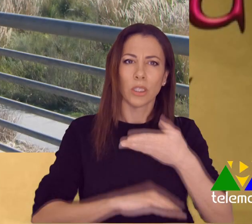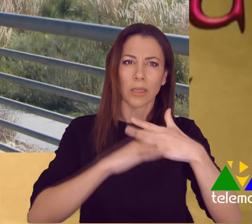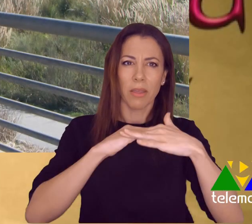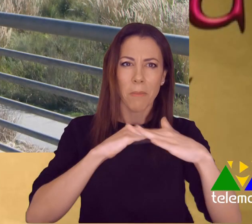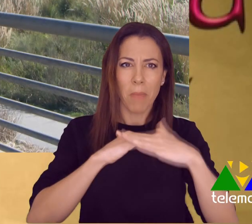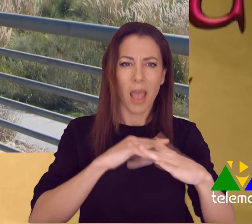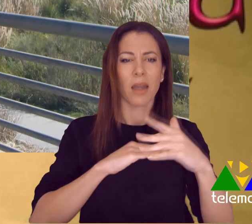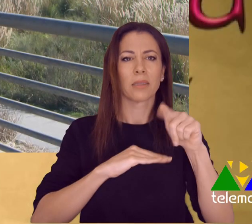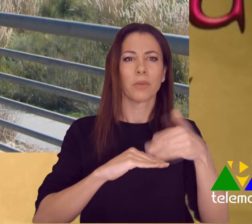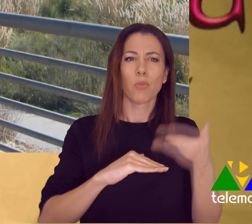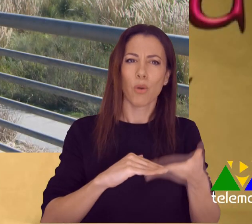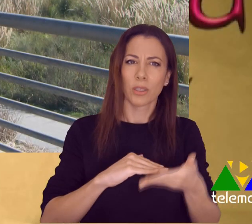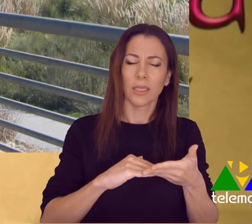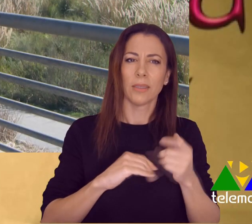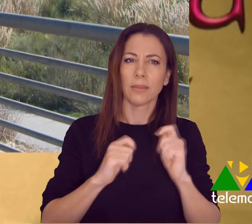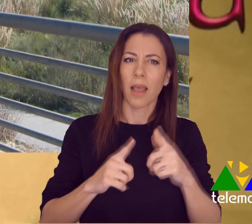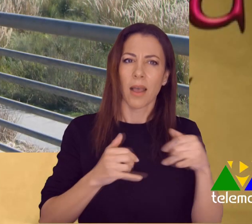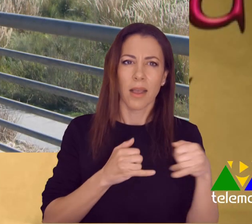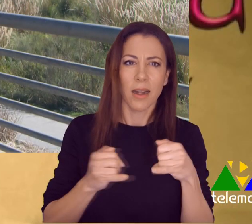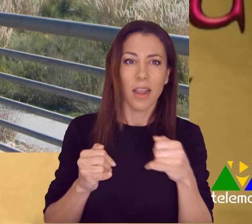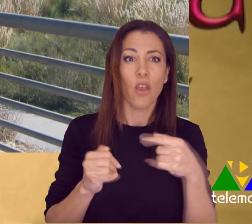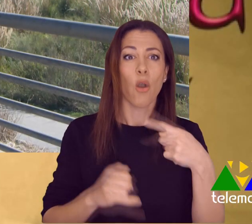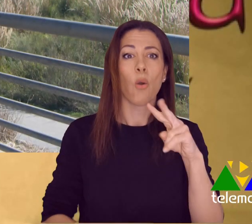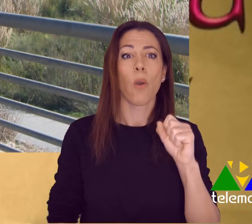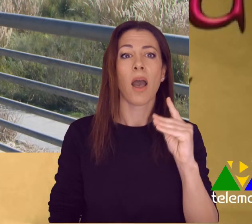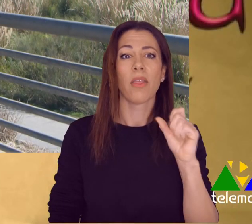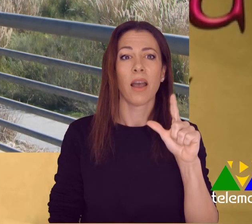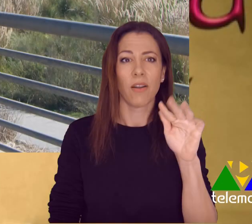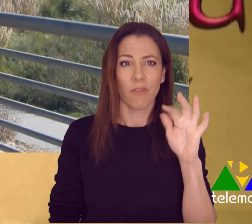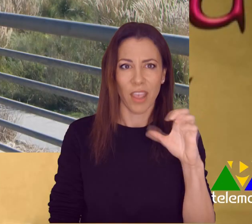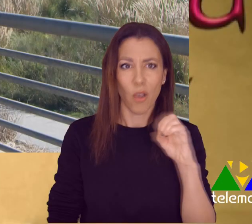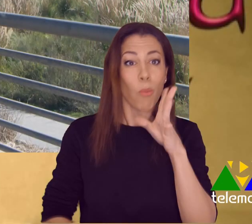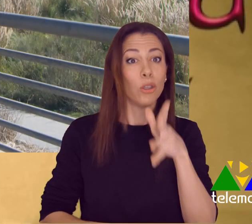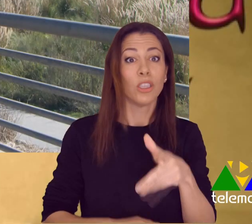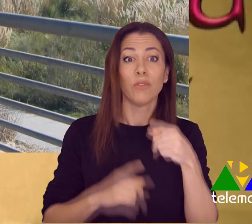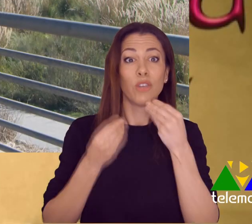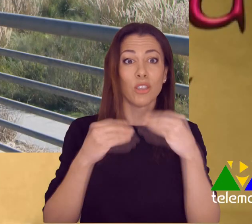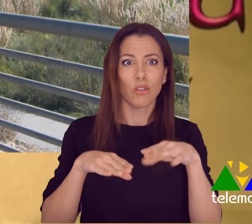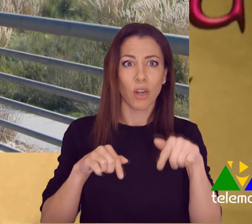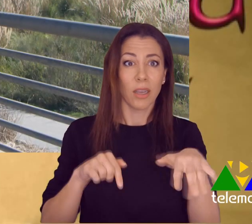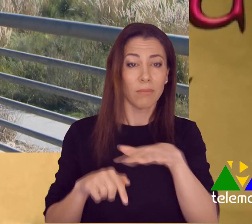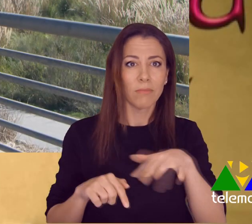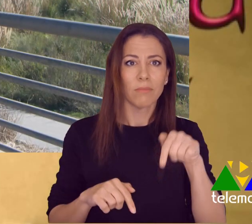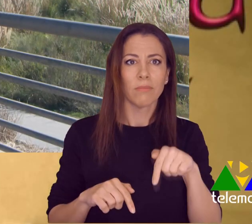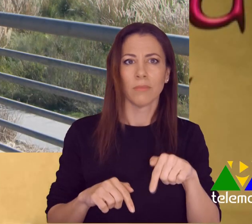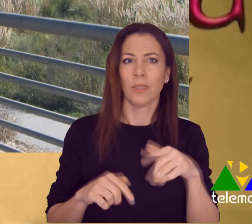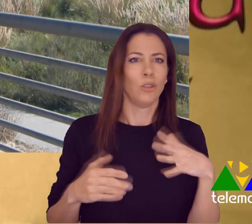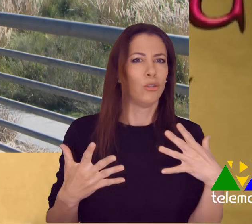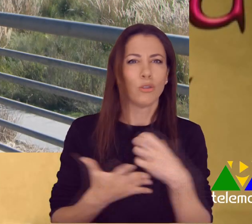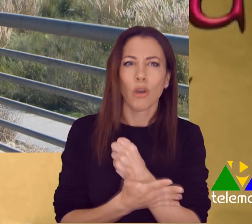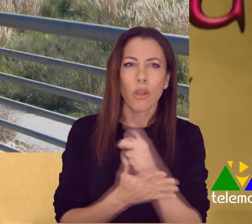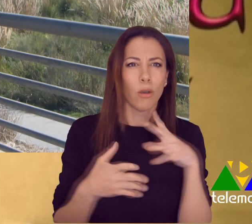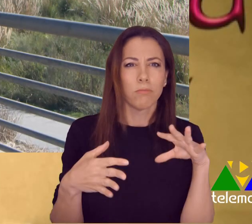la importancia del río Guadalfeo, históricamente esta localización, todo lo que conllevaba con